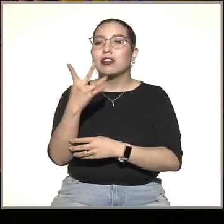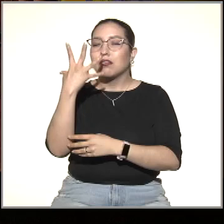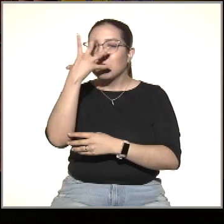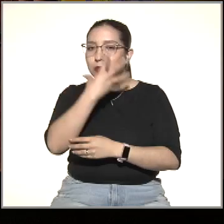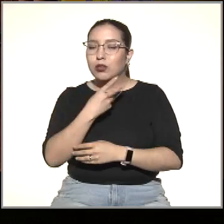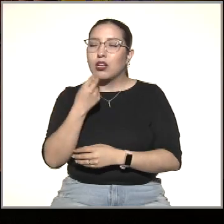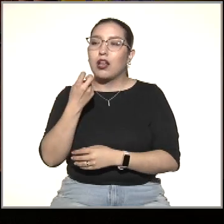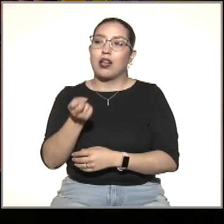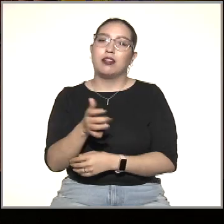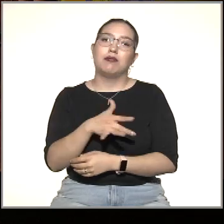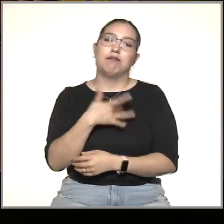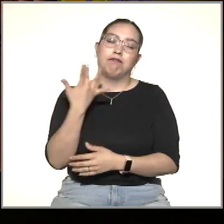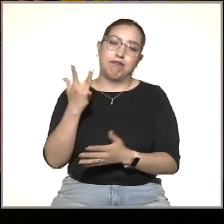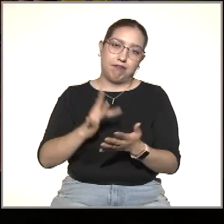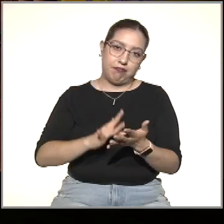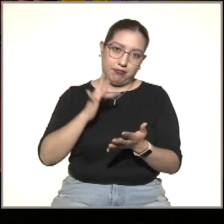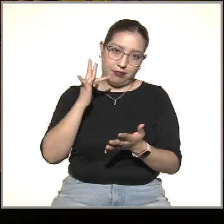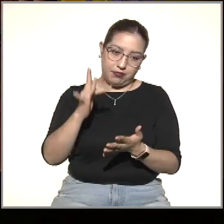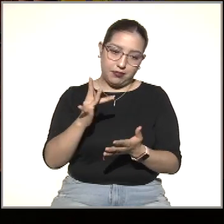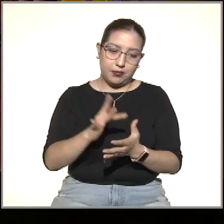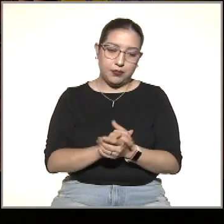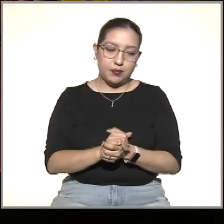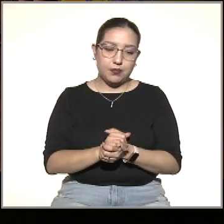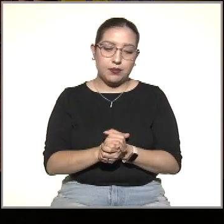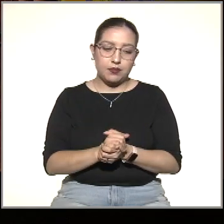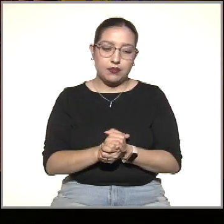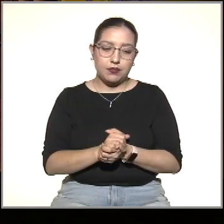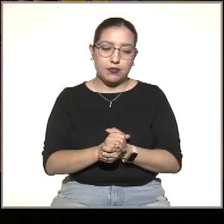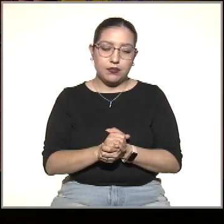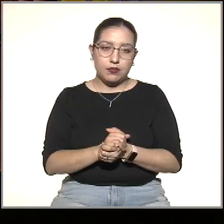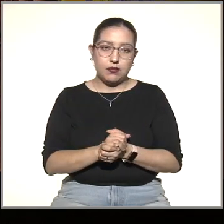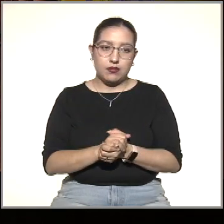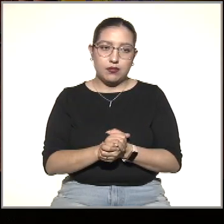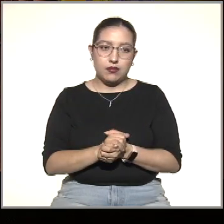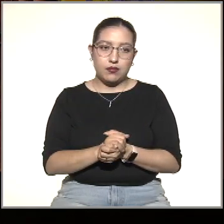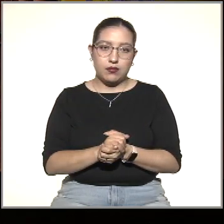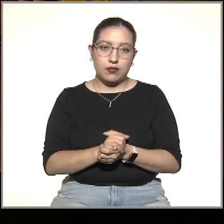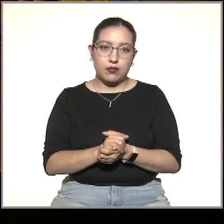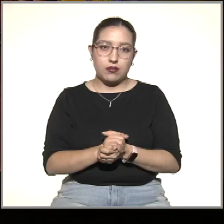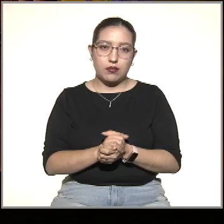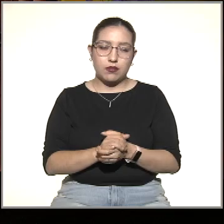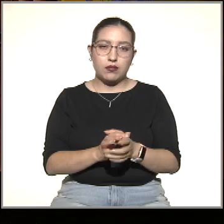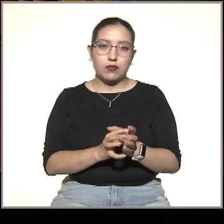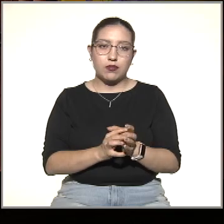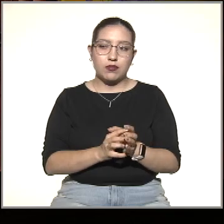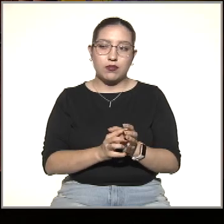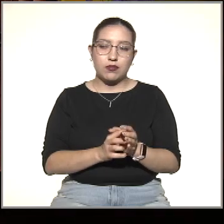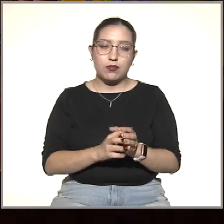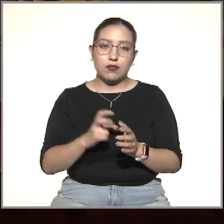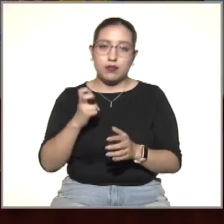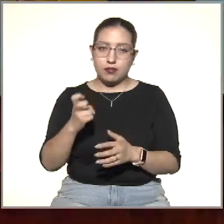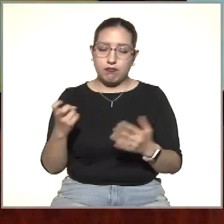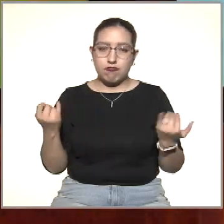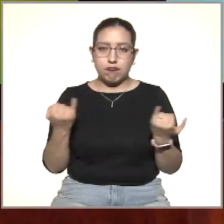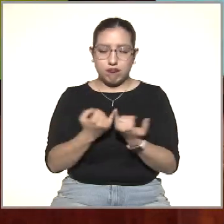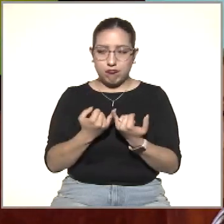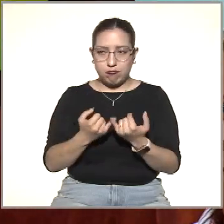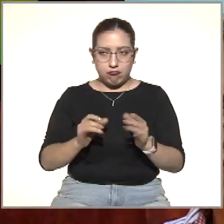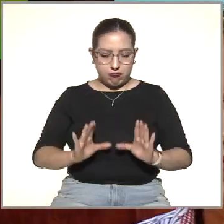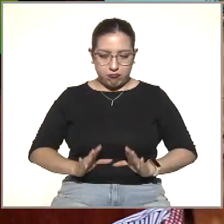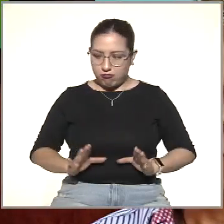Claro. Y forman parte de lo que diría yo es el humus de la personalidad. Yo creo